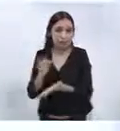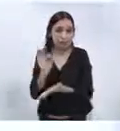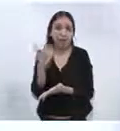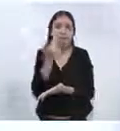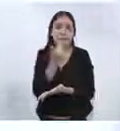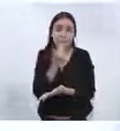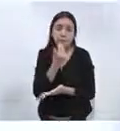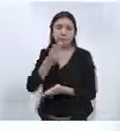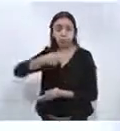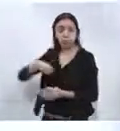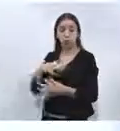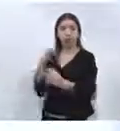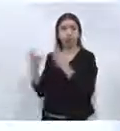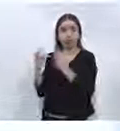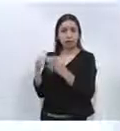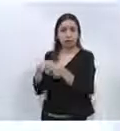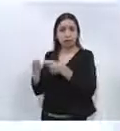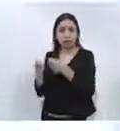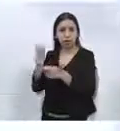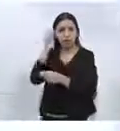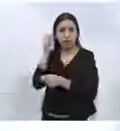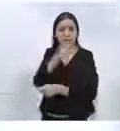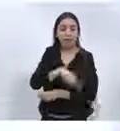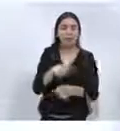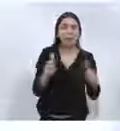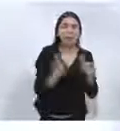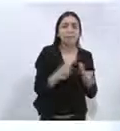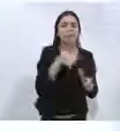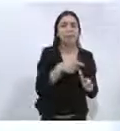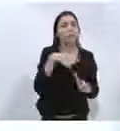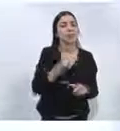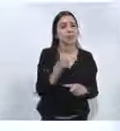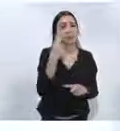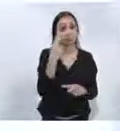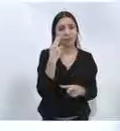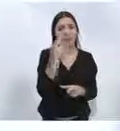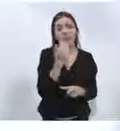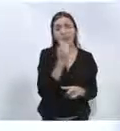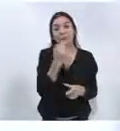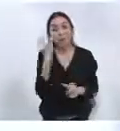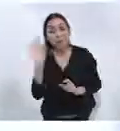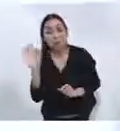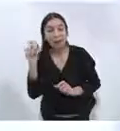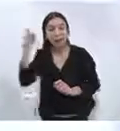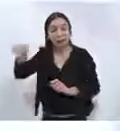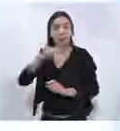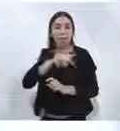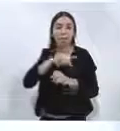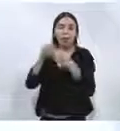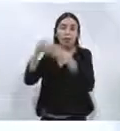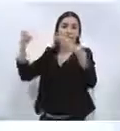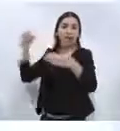¿verdad? Los pequeños son los que más cumplen, increíblemente, sí, ¿verdad? Y que no le moleste esto a los grandes, claro,